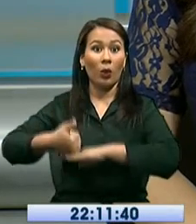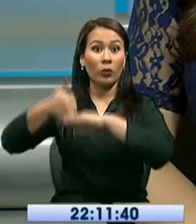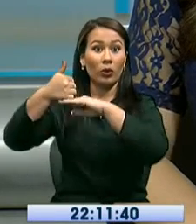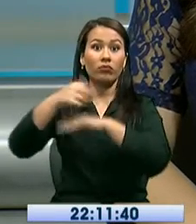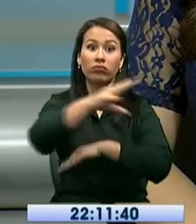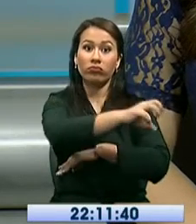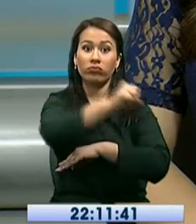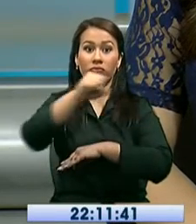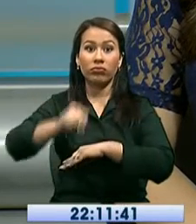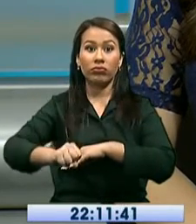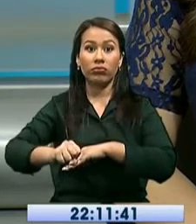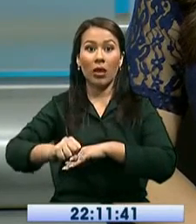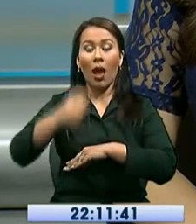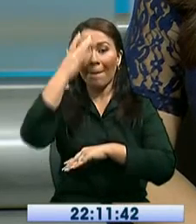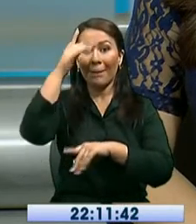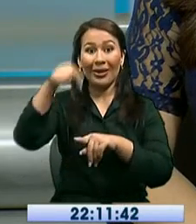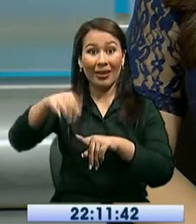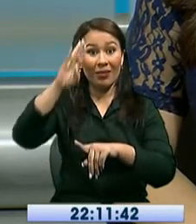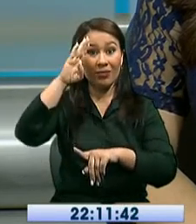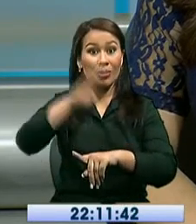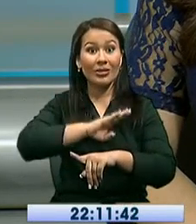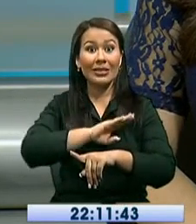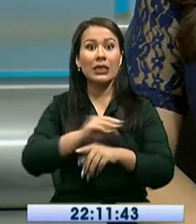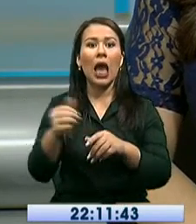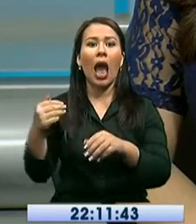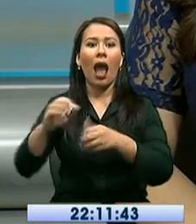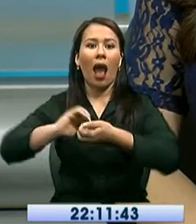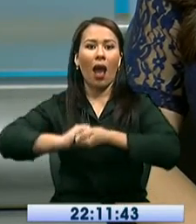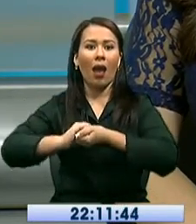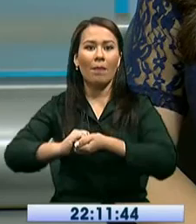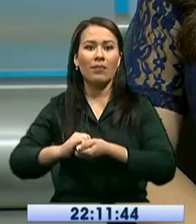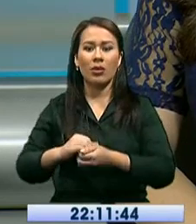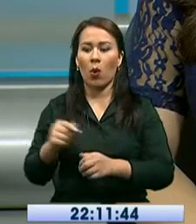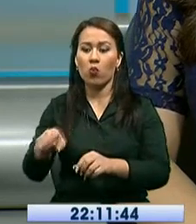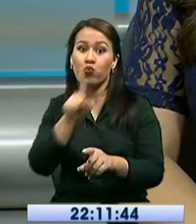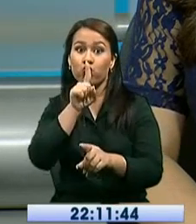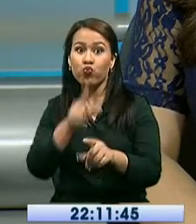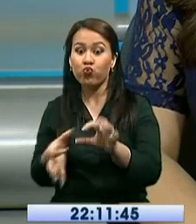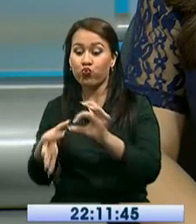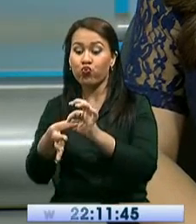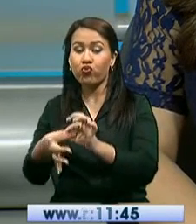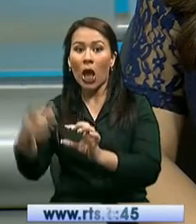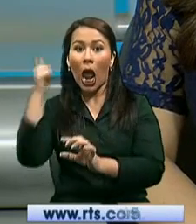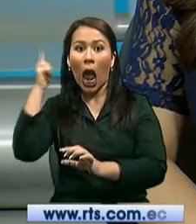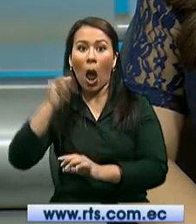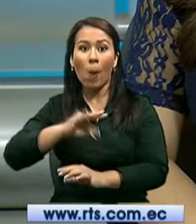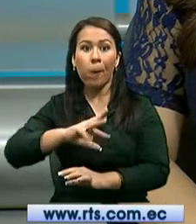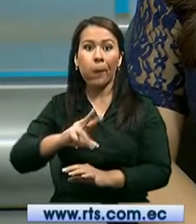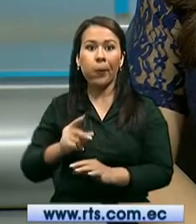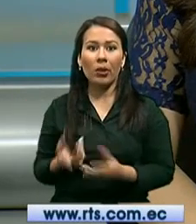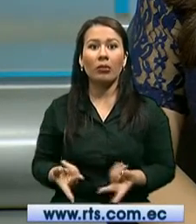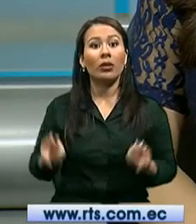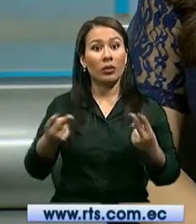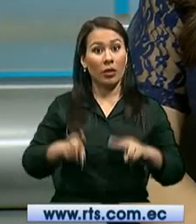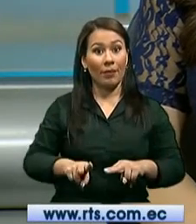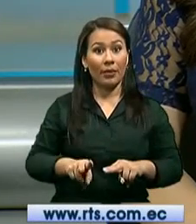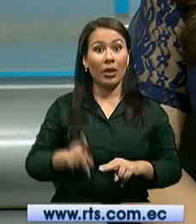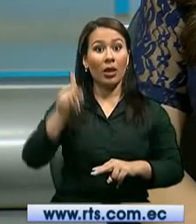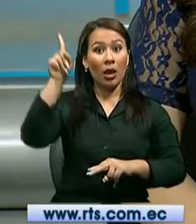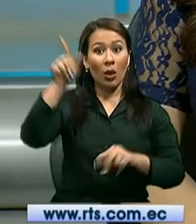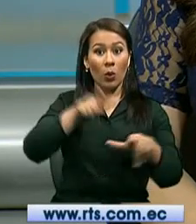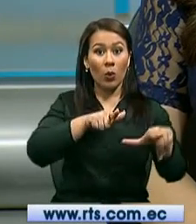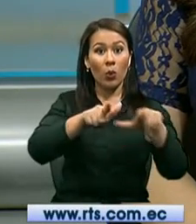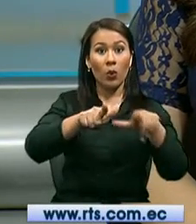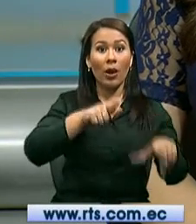y se lo acusa de integrar una supuesta banda delictiva. Mientras que en el cantón Pedernales, 120 gendarmes son evaluados con la